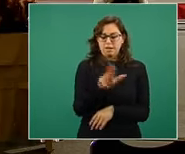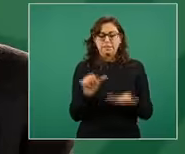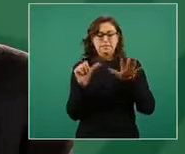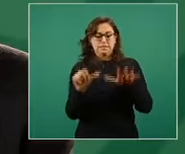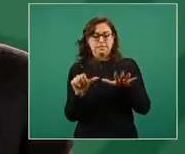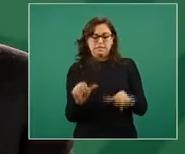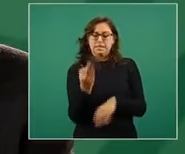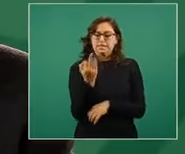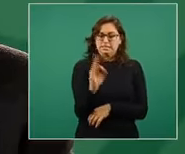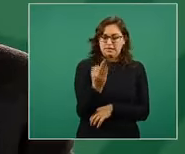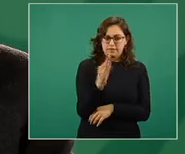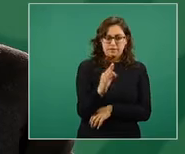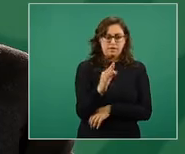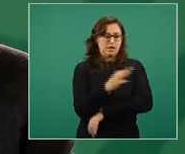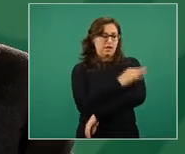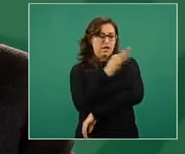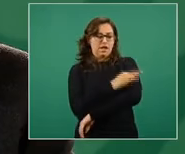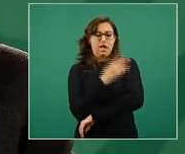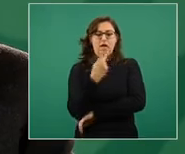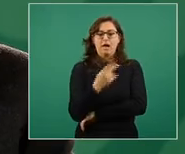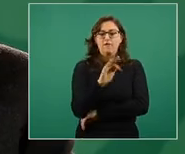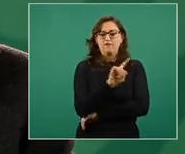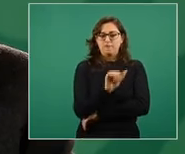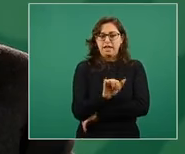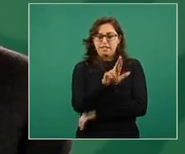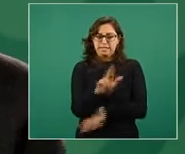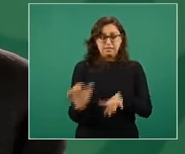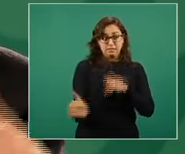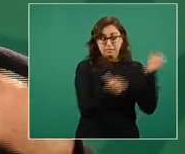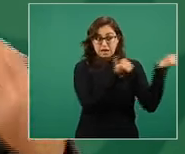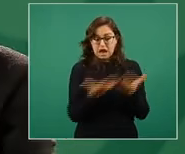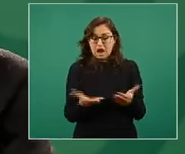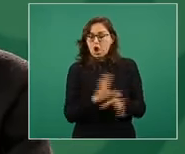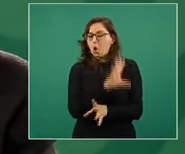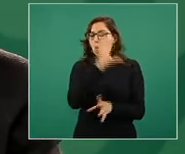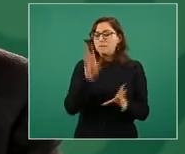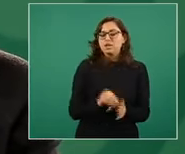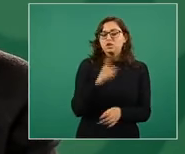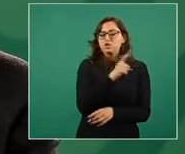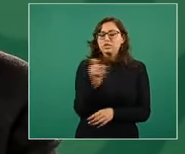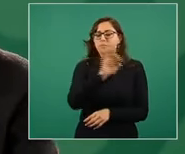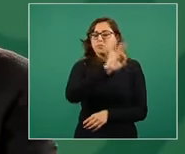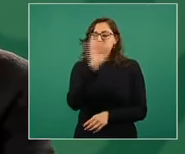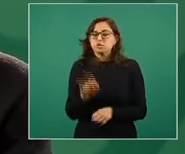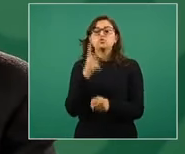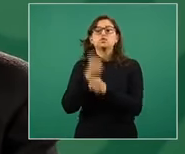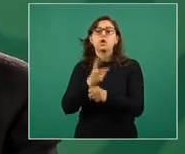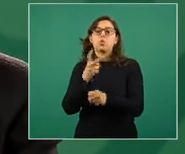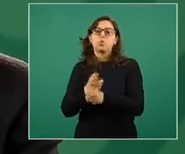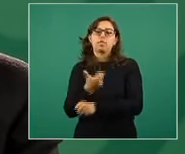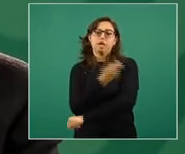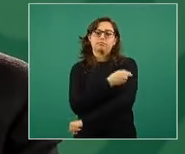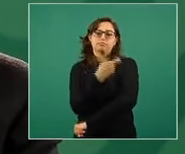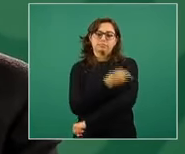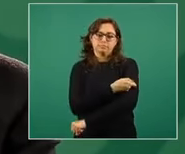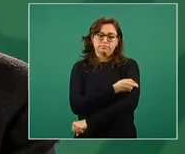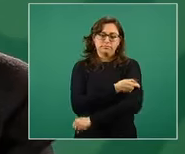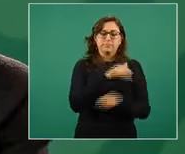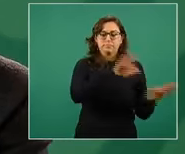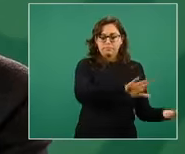febrero, todas van a ser usadas para las segundas dosis. Del paquete que recibiremos el 23 de